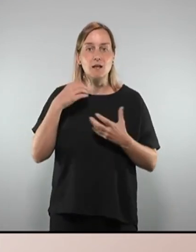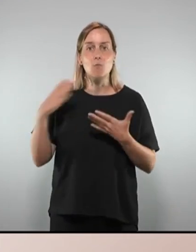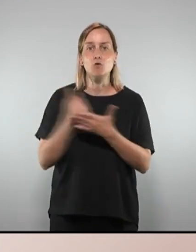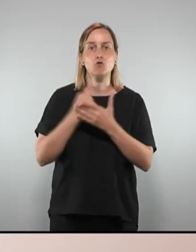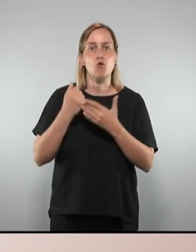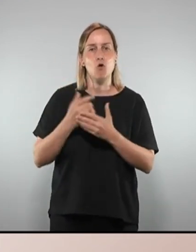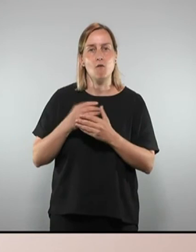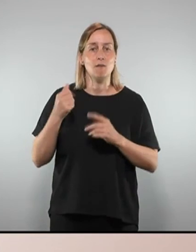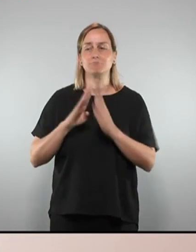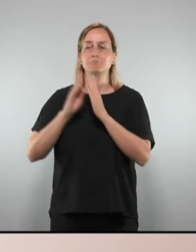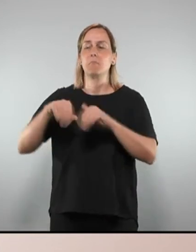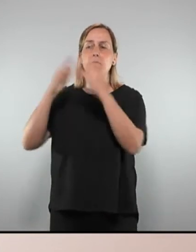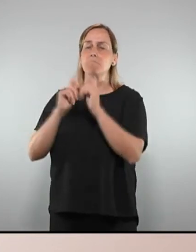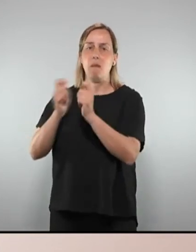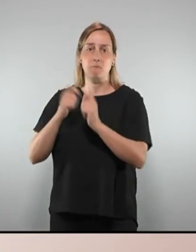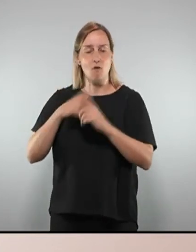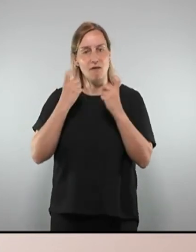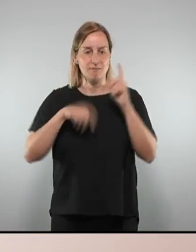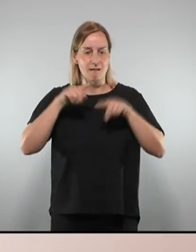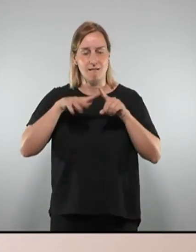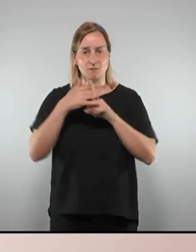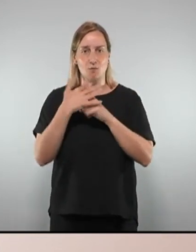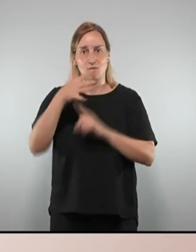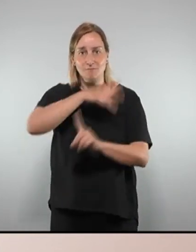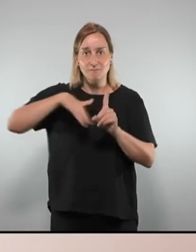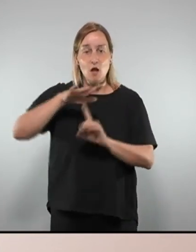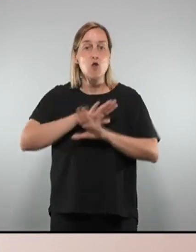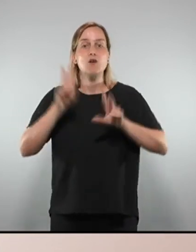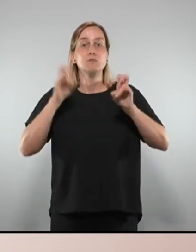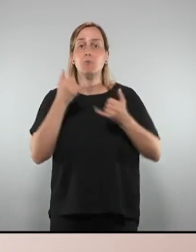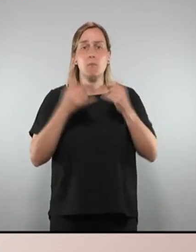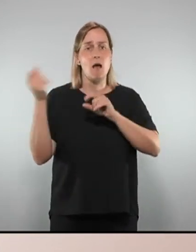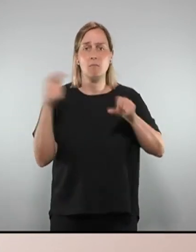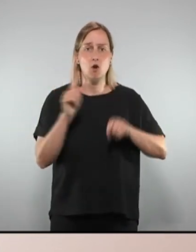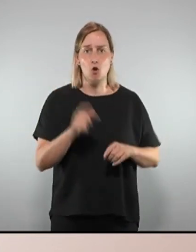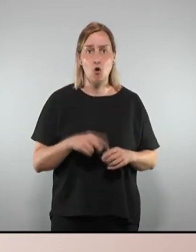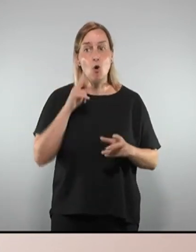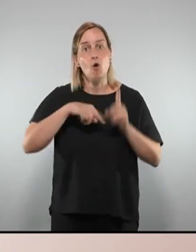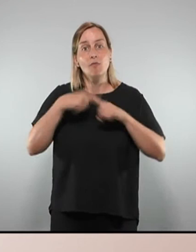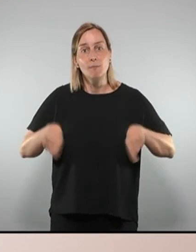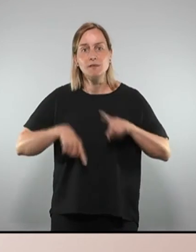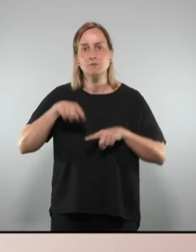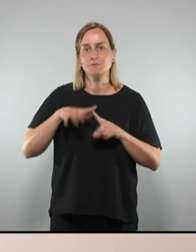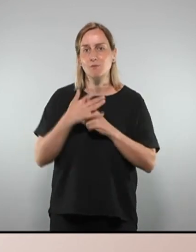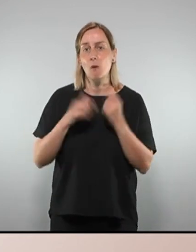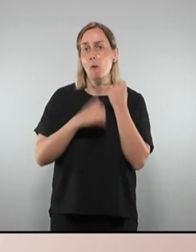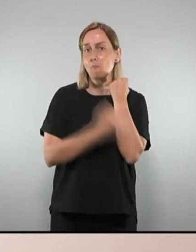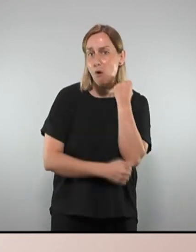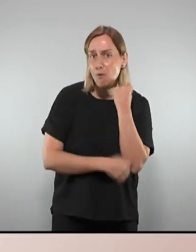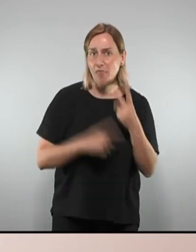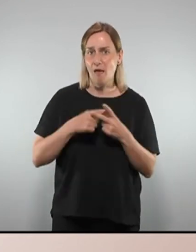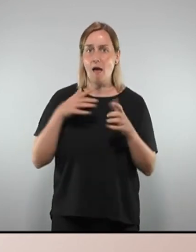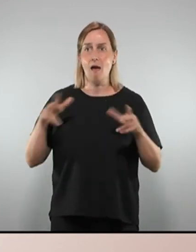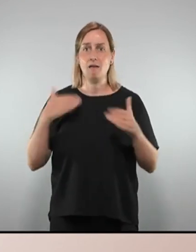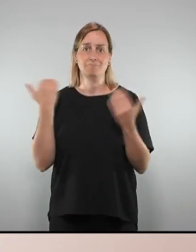cuenta porque a veces el problema no es tanto para algunos la inmigración como la pobreza como las situaciones de desigualdad